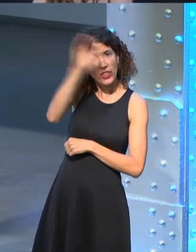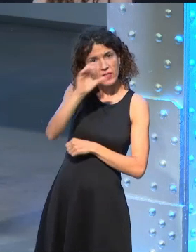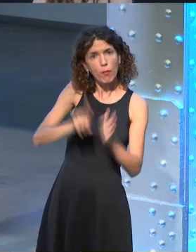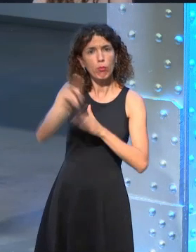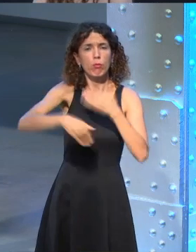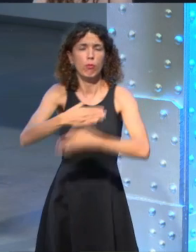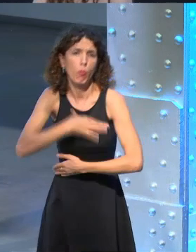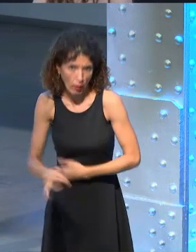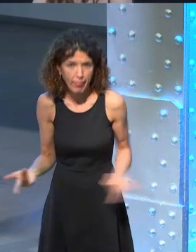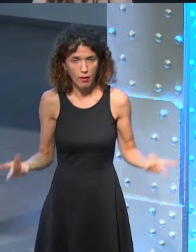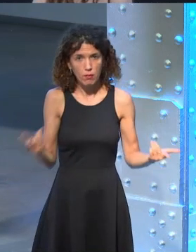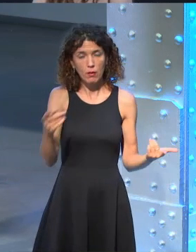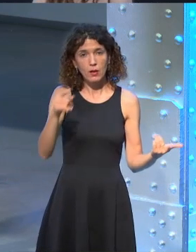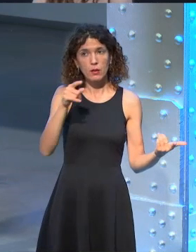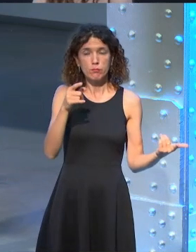ahí hay muchas